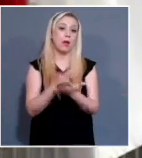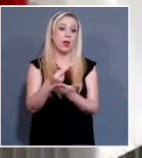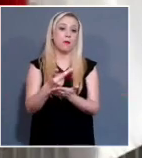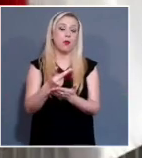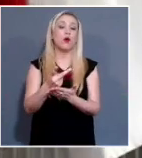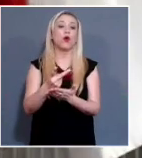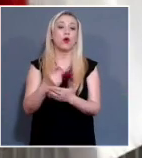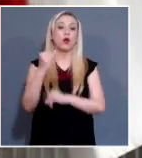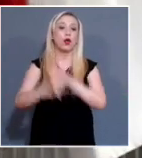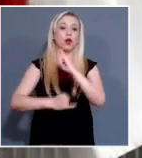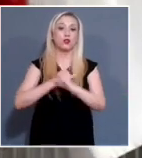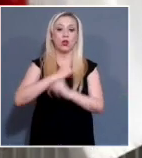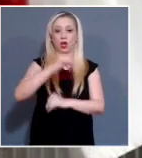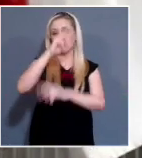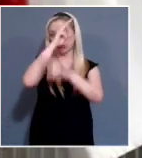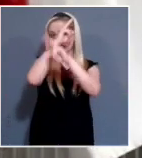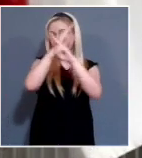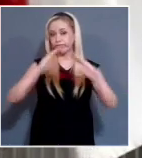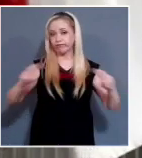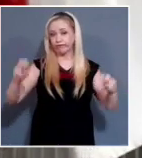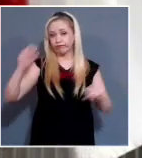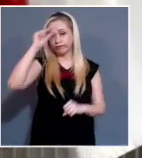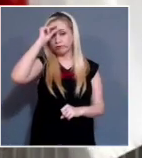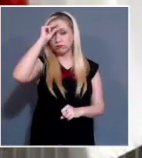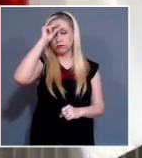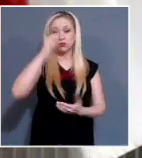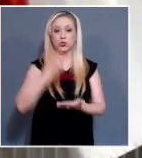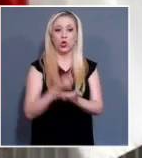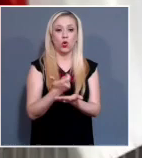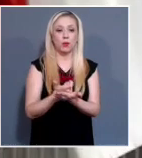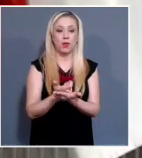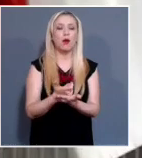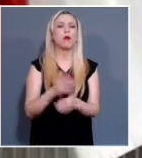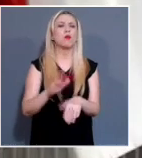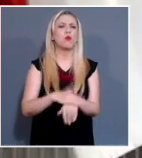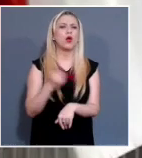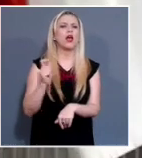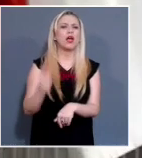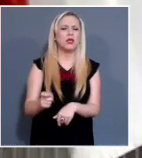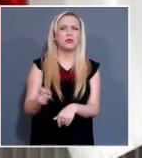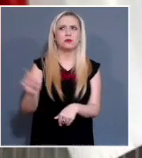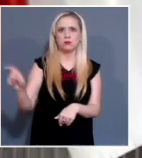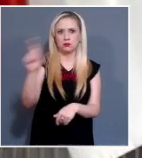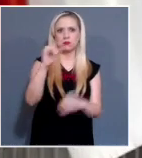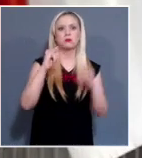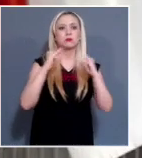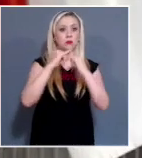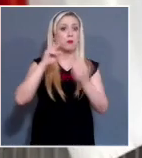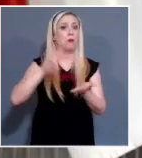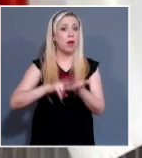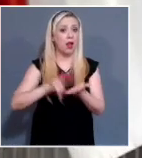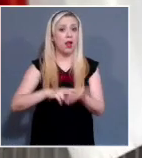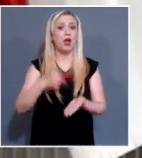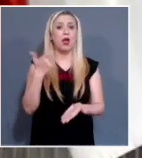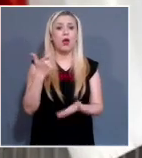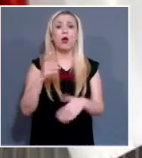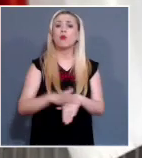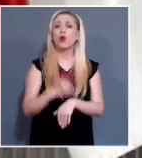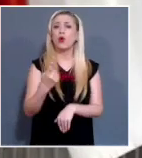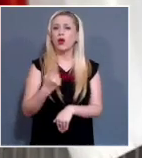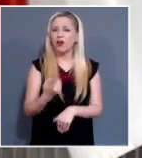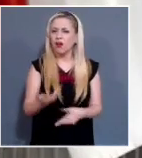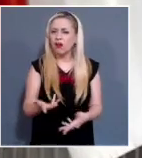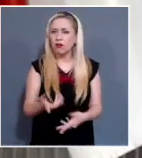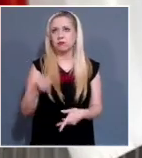el valor económico de las instituciones. ¿Por qué tenían valor económico las instituciones? Porque dan certidumbre. Indicó que